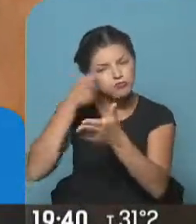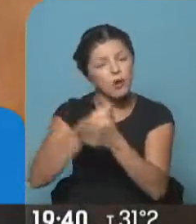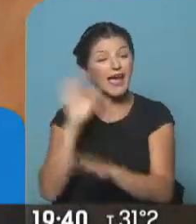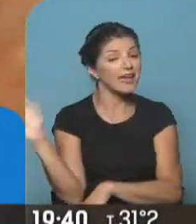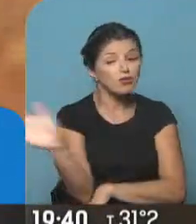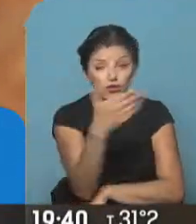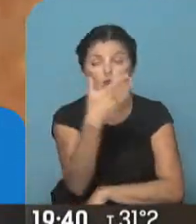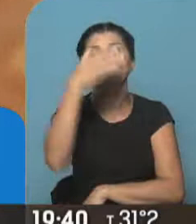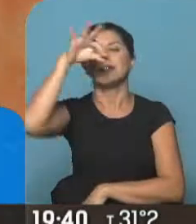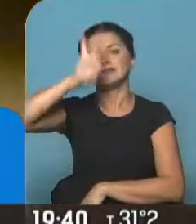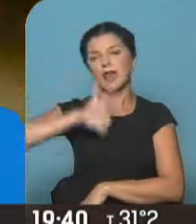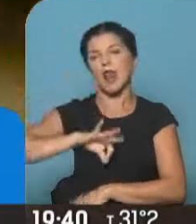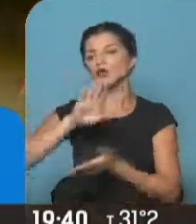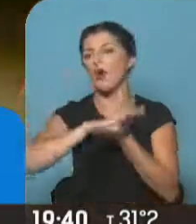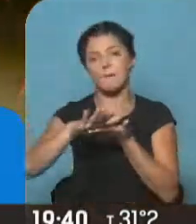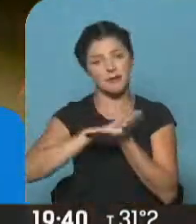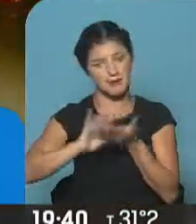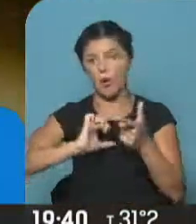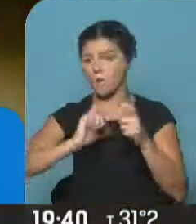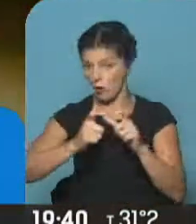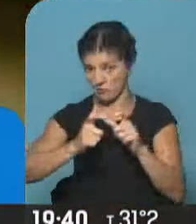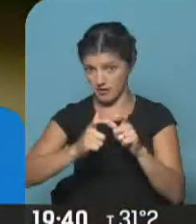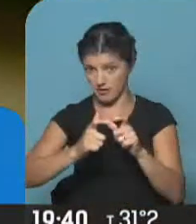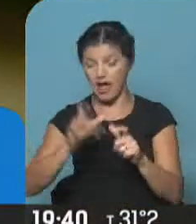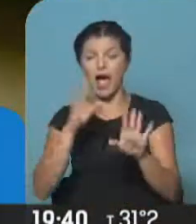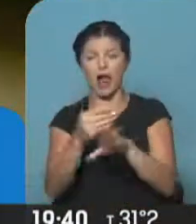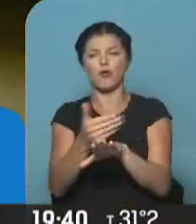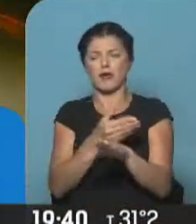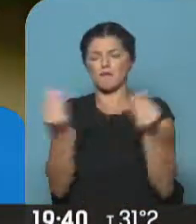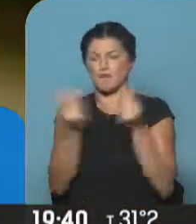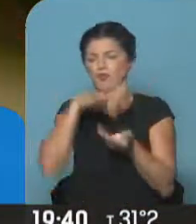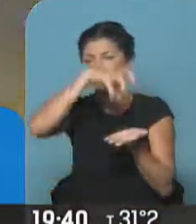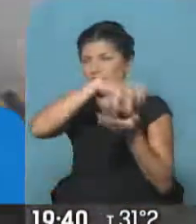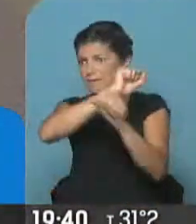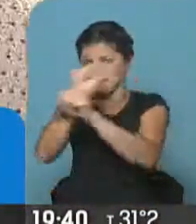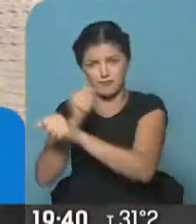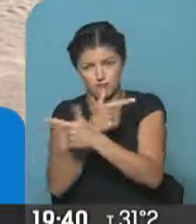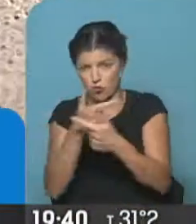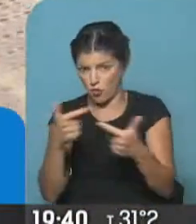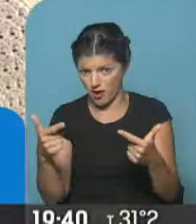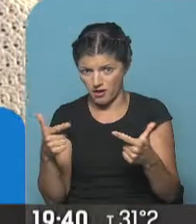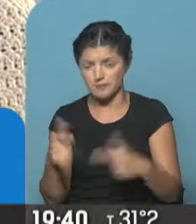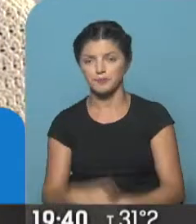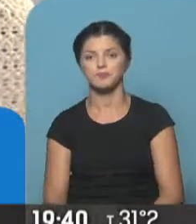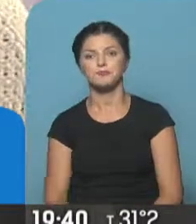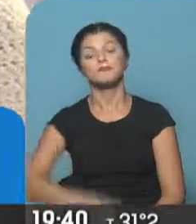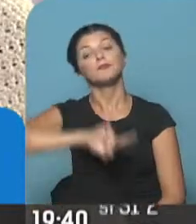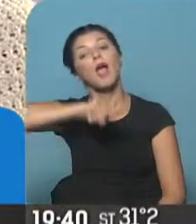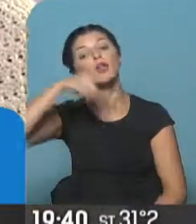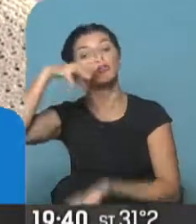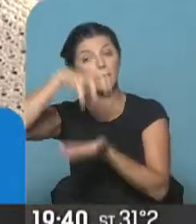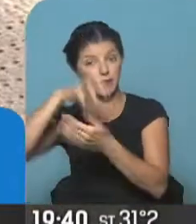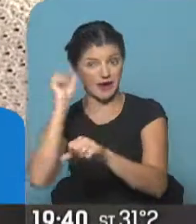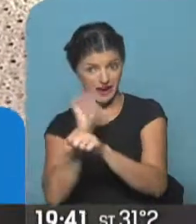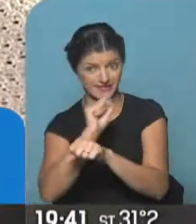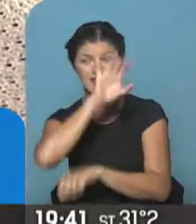salario mínimo vital y móvil, algo impensado en muchos penales provinciales. El resto de los servicios penitenciarios